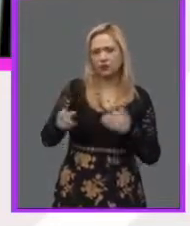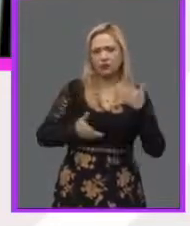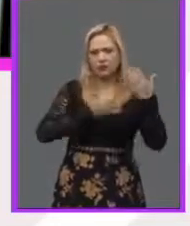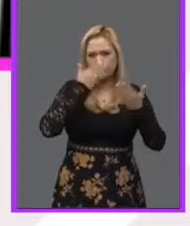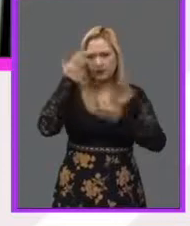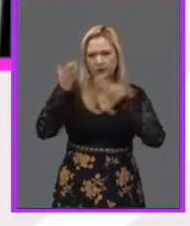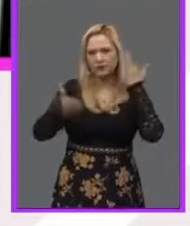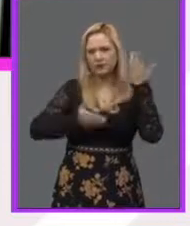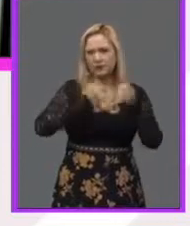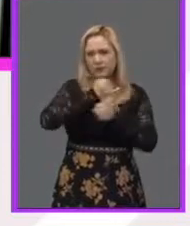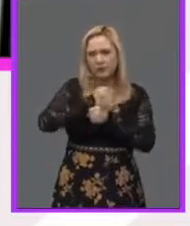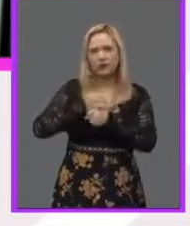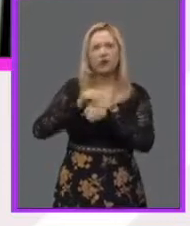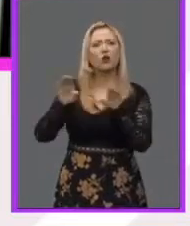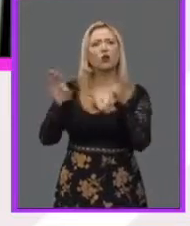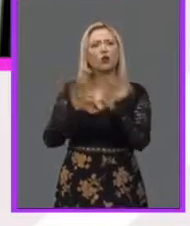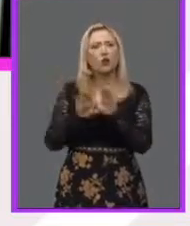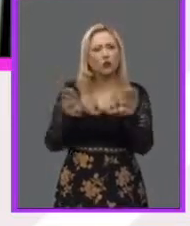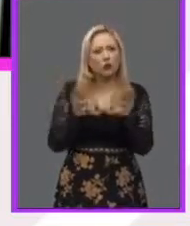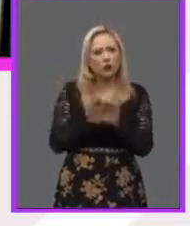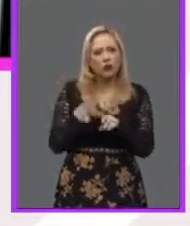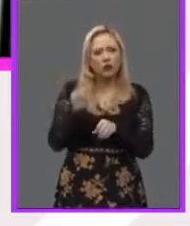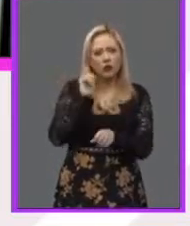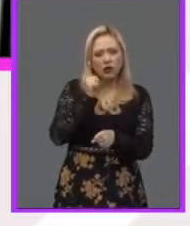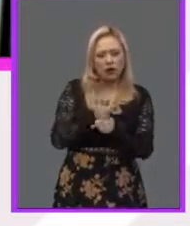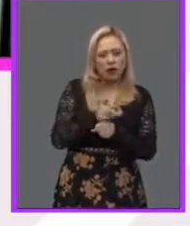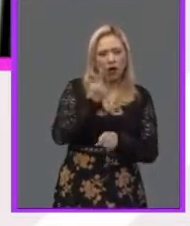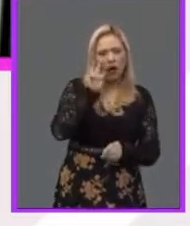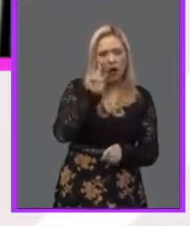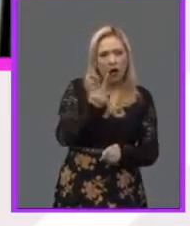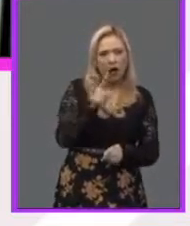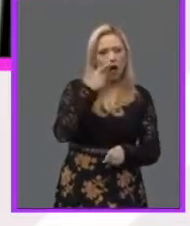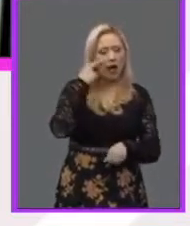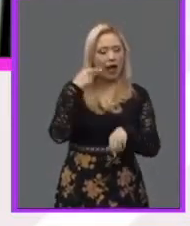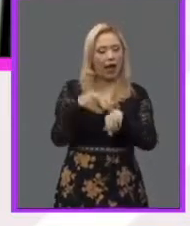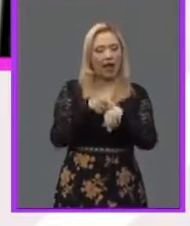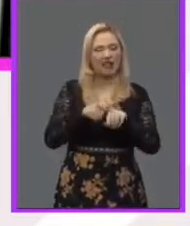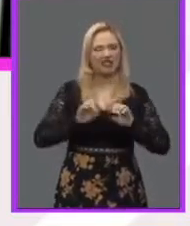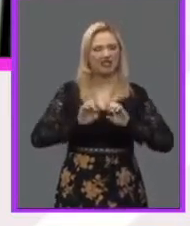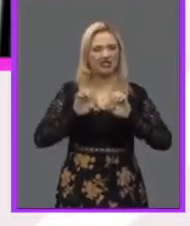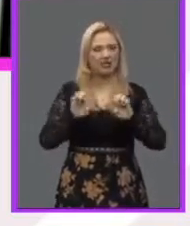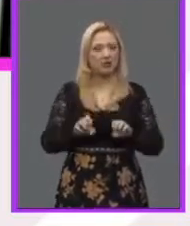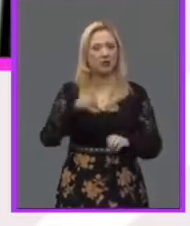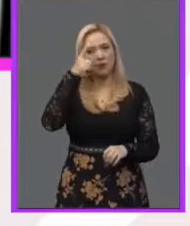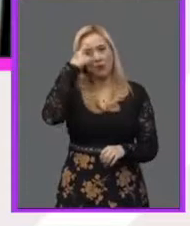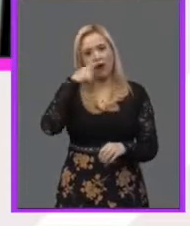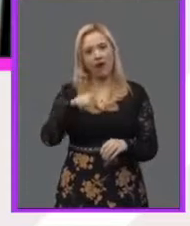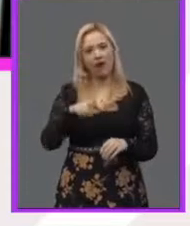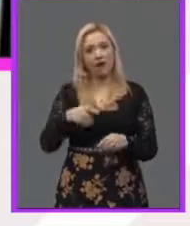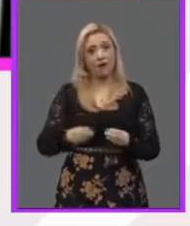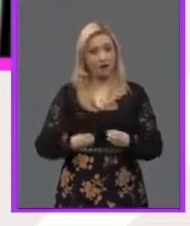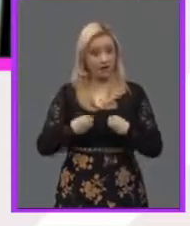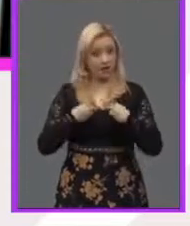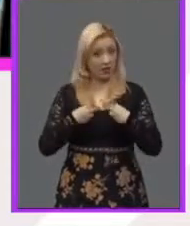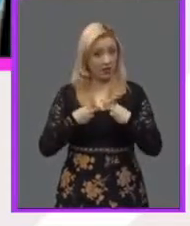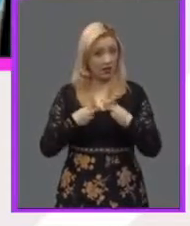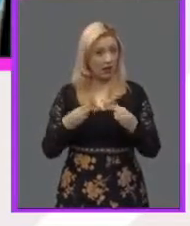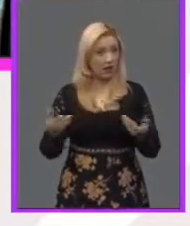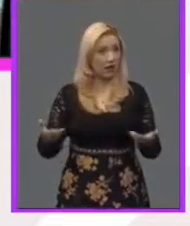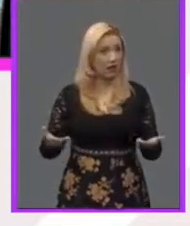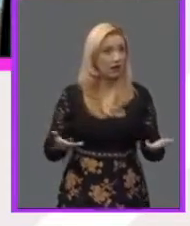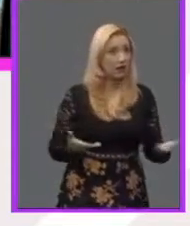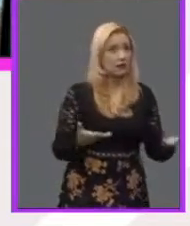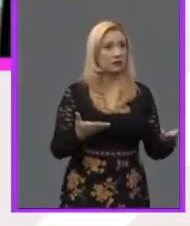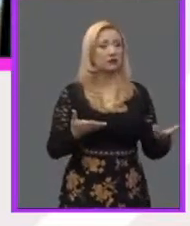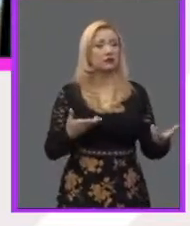en tus estudios, ¿cómo has visto que el racismo se refleja en este acceso a las viviendas? O sea, ¿qué es lo